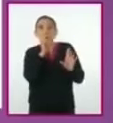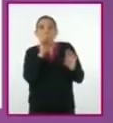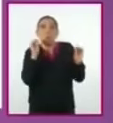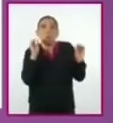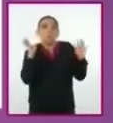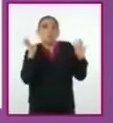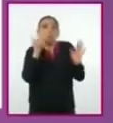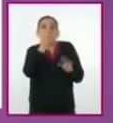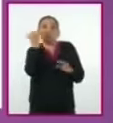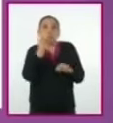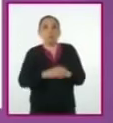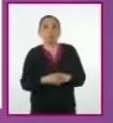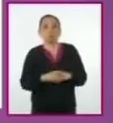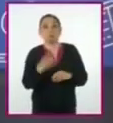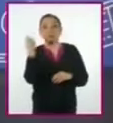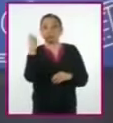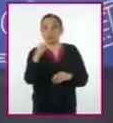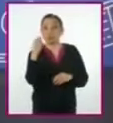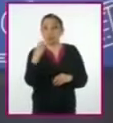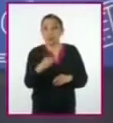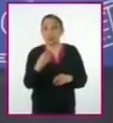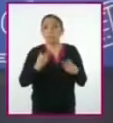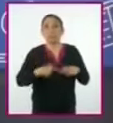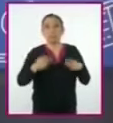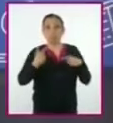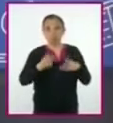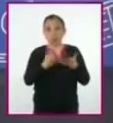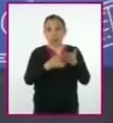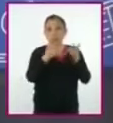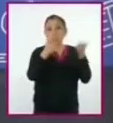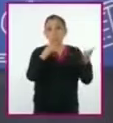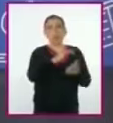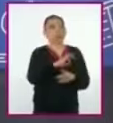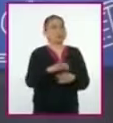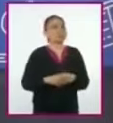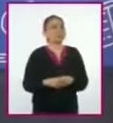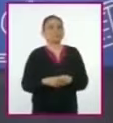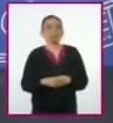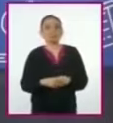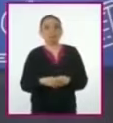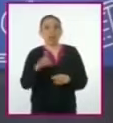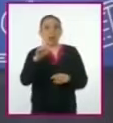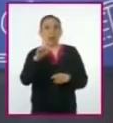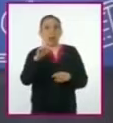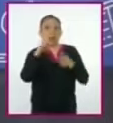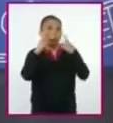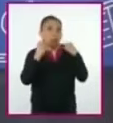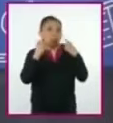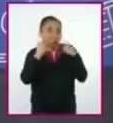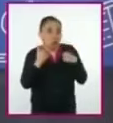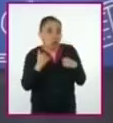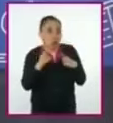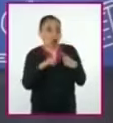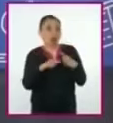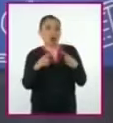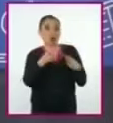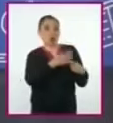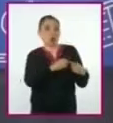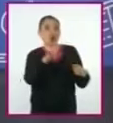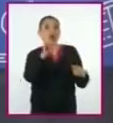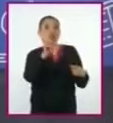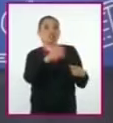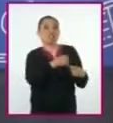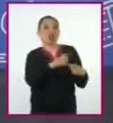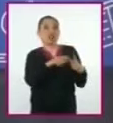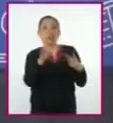llaman. El nombre de los personajes podría ser La Llorona, los hijos